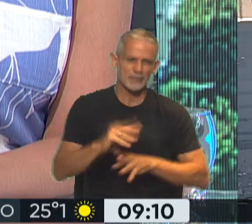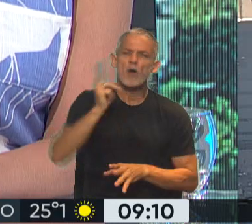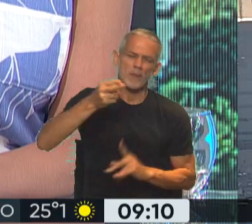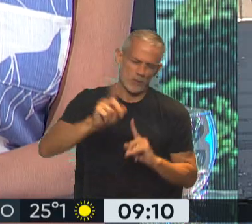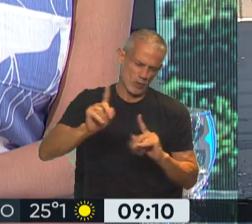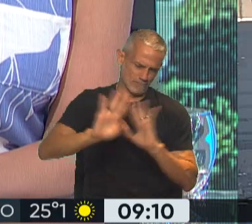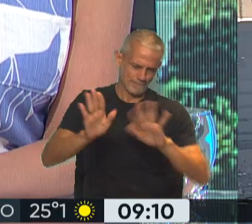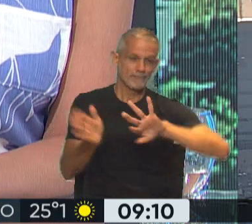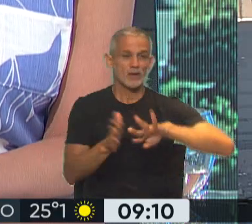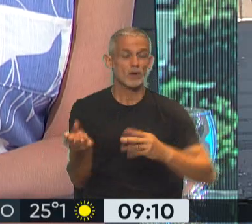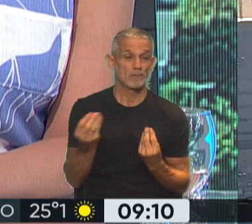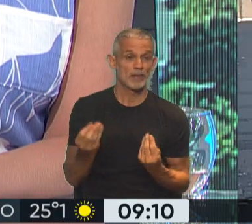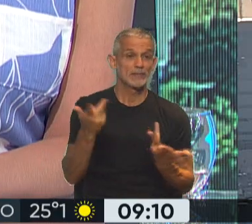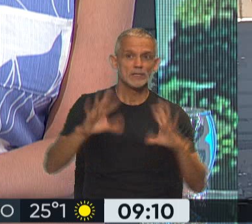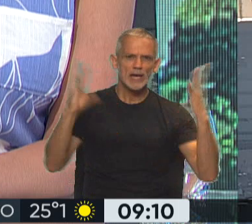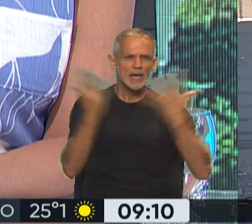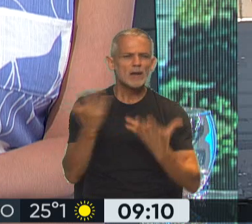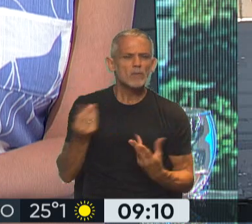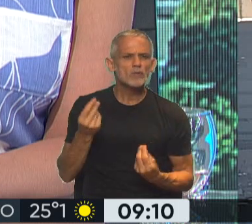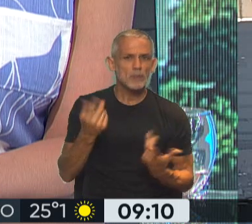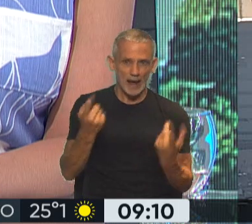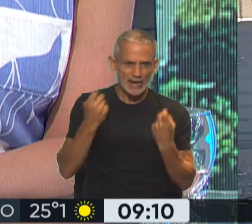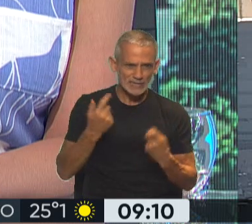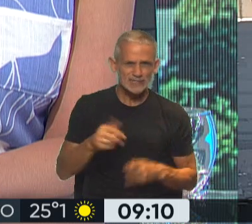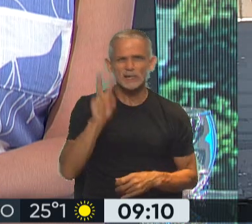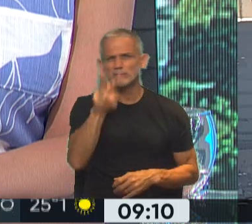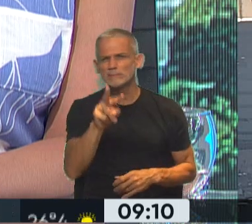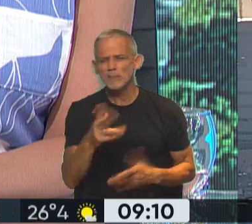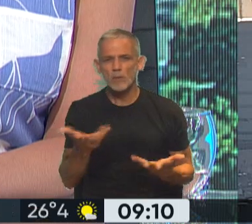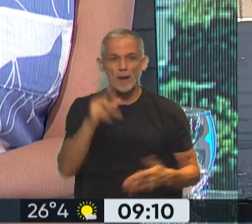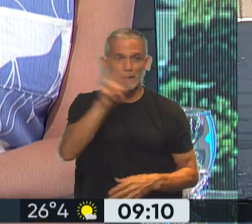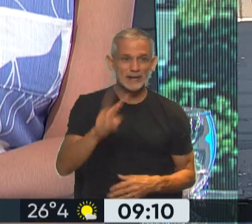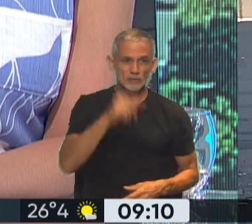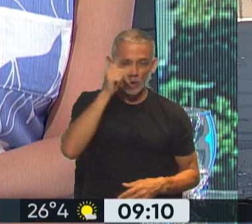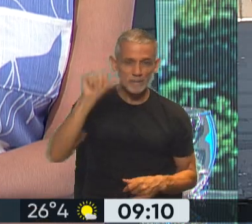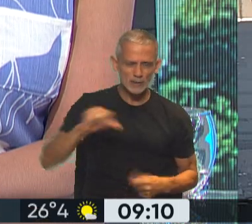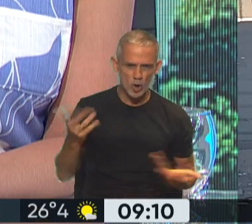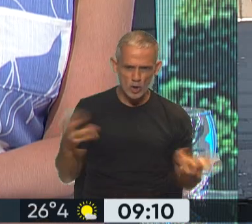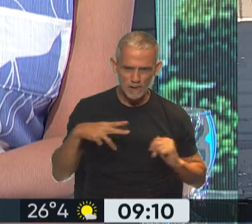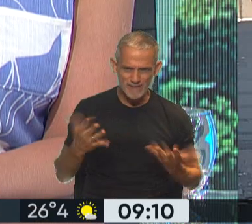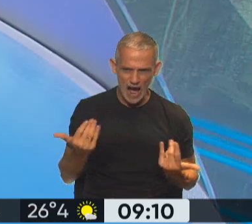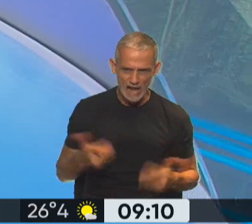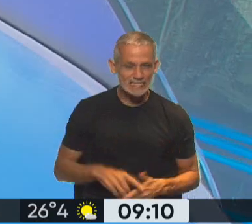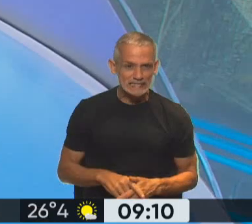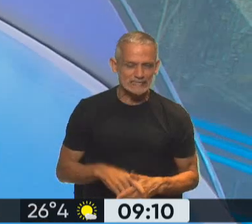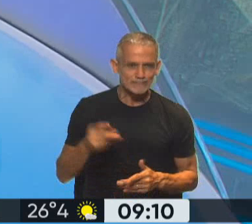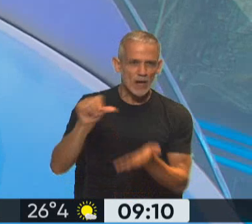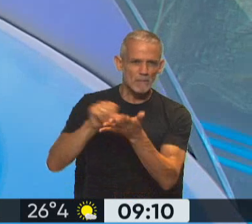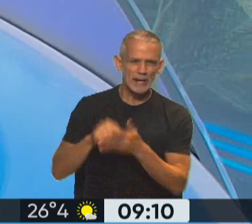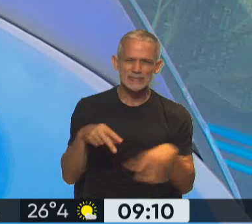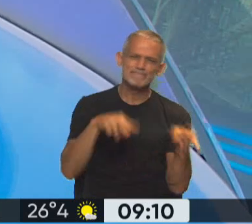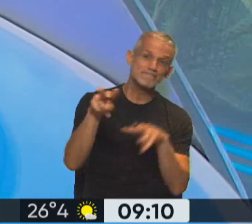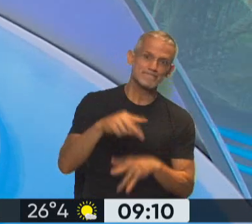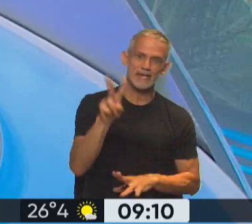pero lo que voy es ante las necesidades que hoy presenta el mundo y la falta de petróleo cada vez más son cada vez más son los países que